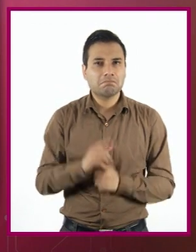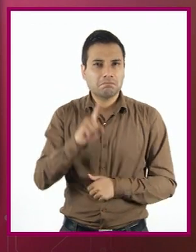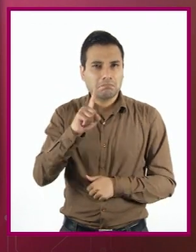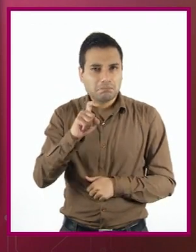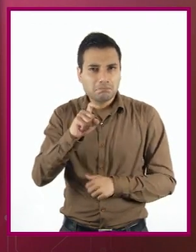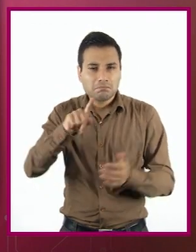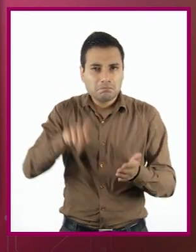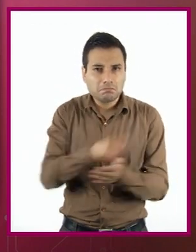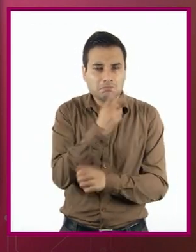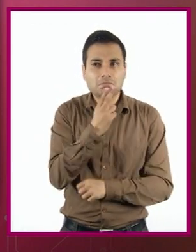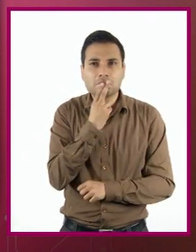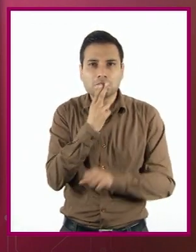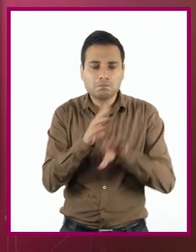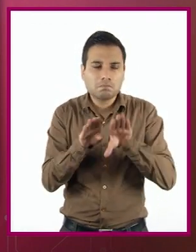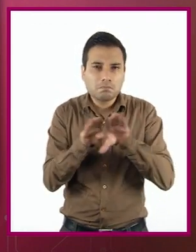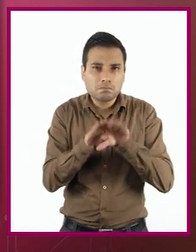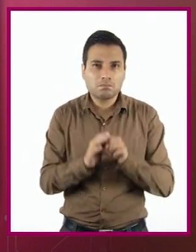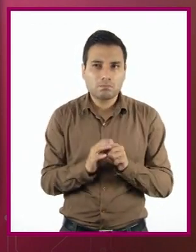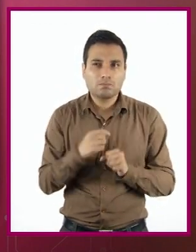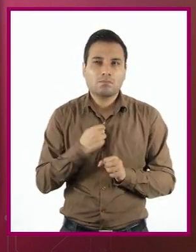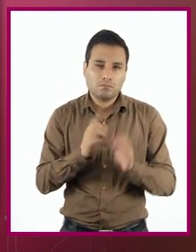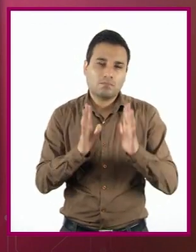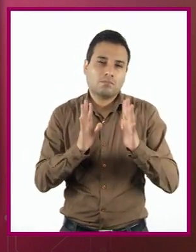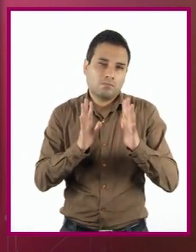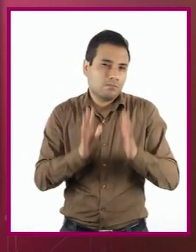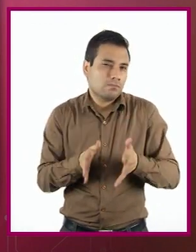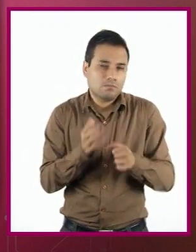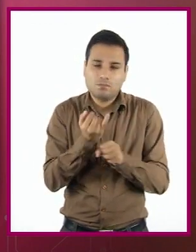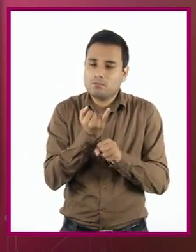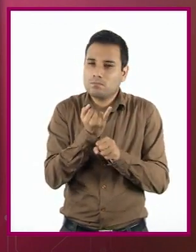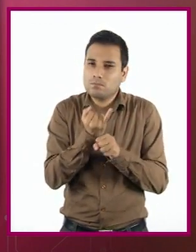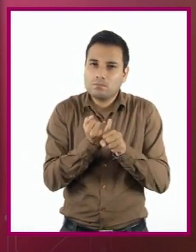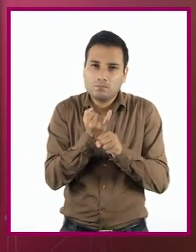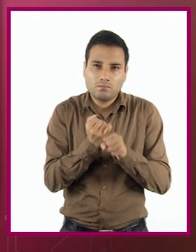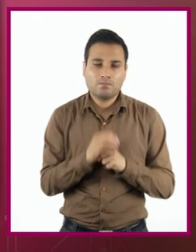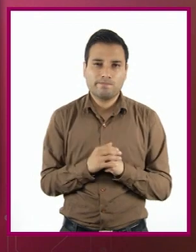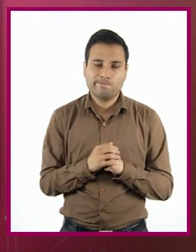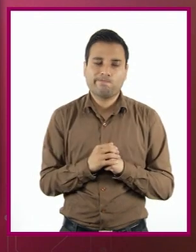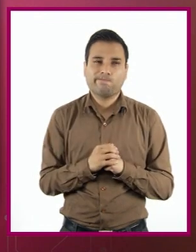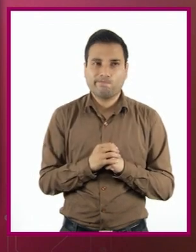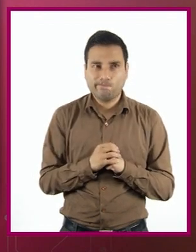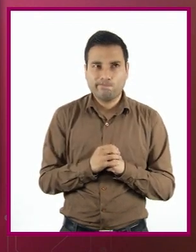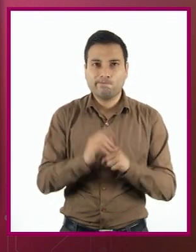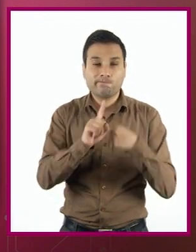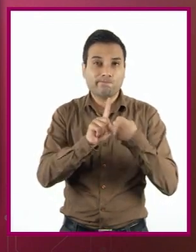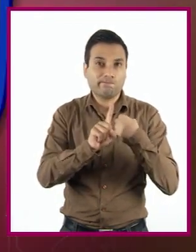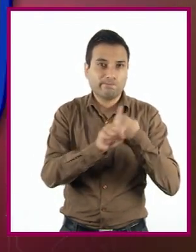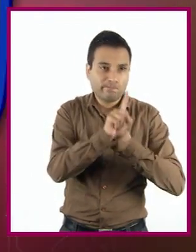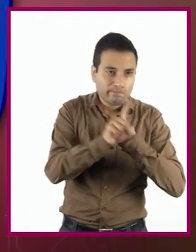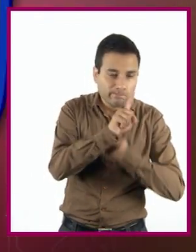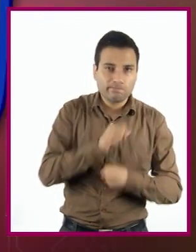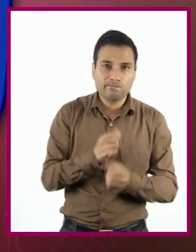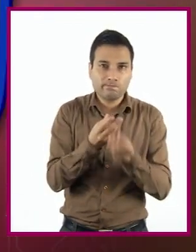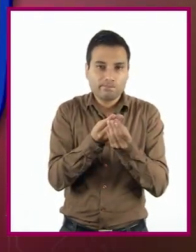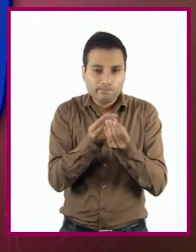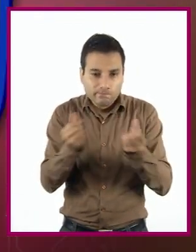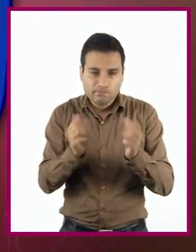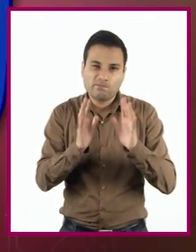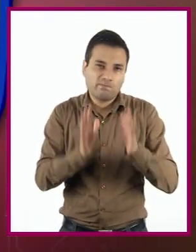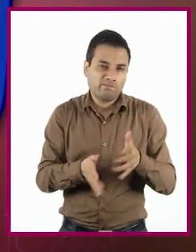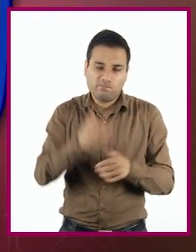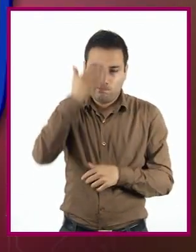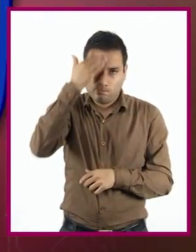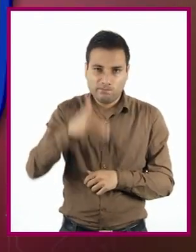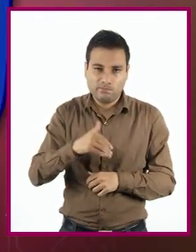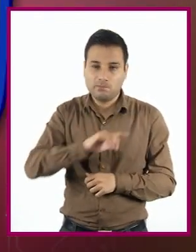el agua del ambiente?, yo ya había realizado casi todo mi proyecto, desde el planteamiento del problema hasta la solución. Titulé este